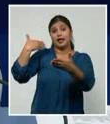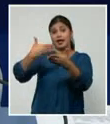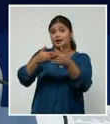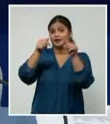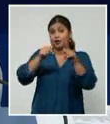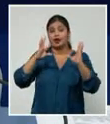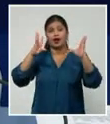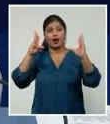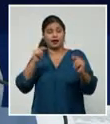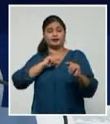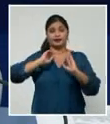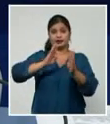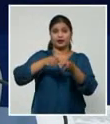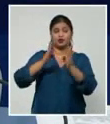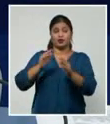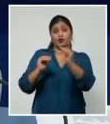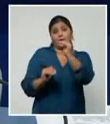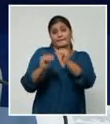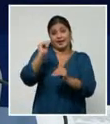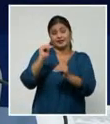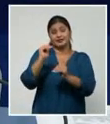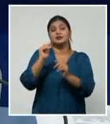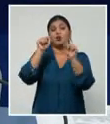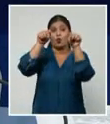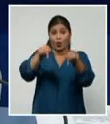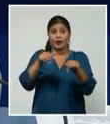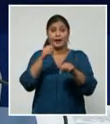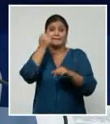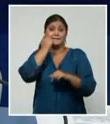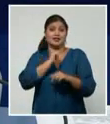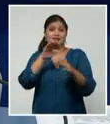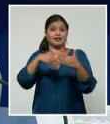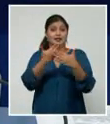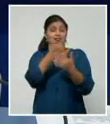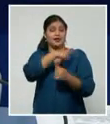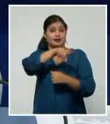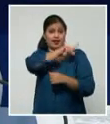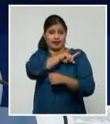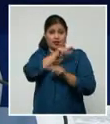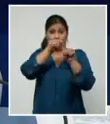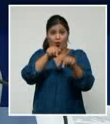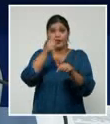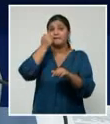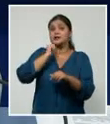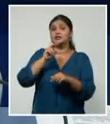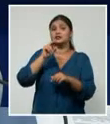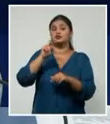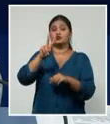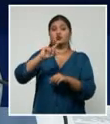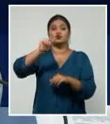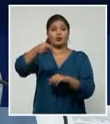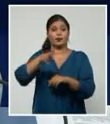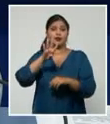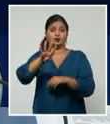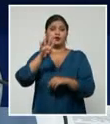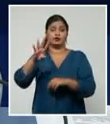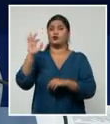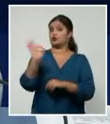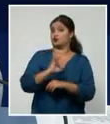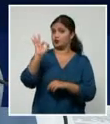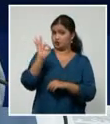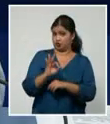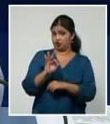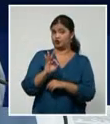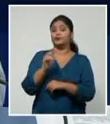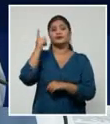una letalidad superior a la de ayer de un 2,44 por ciento independientemente de que nos